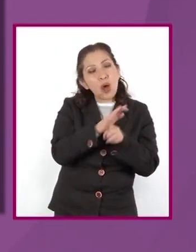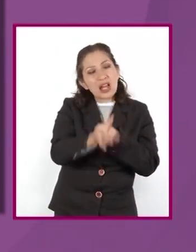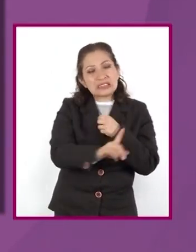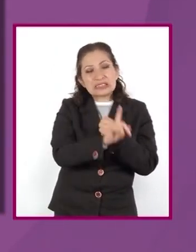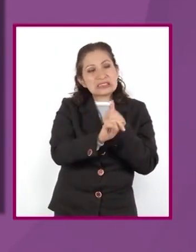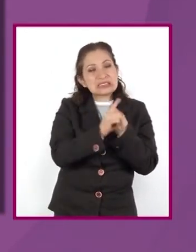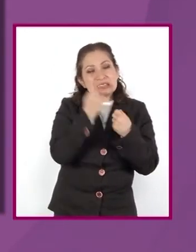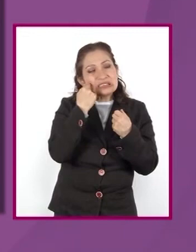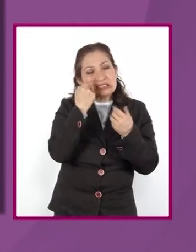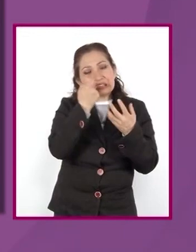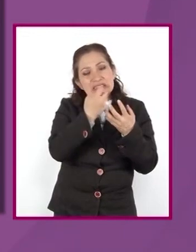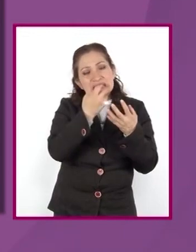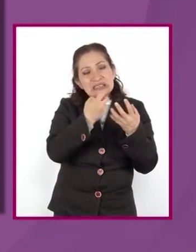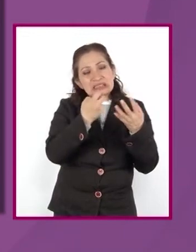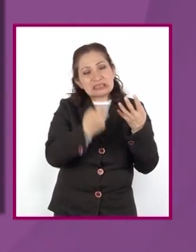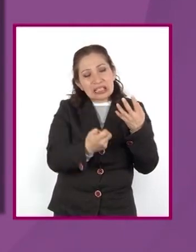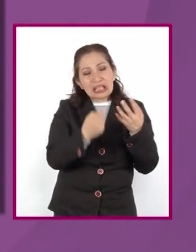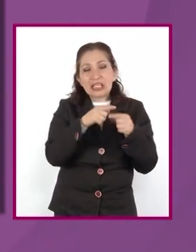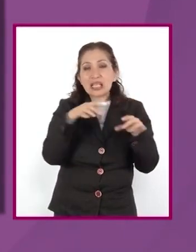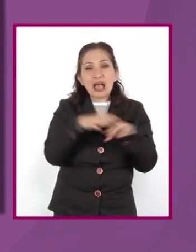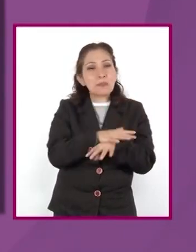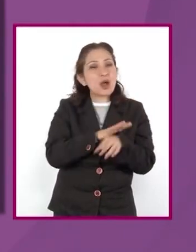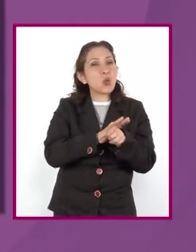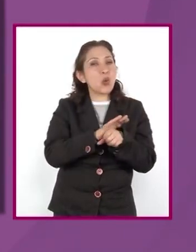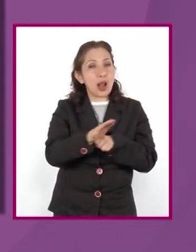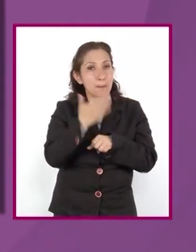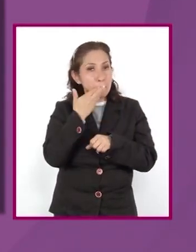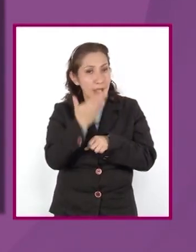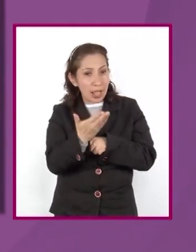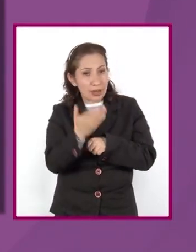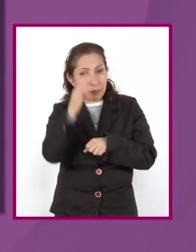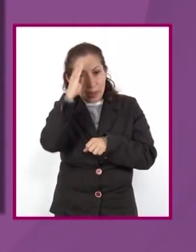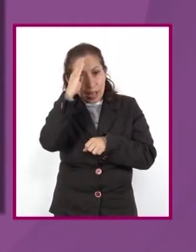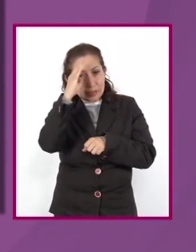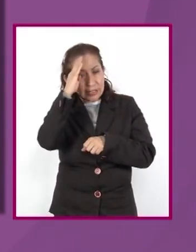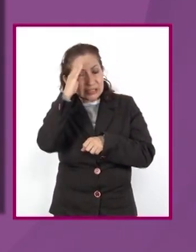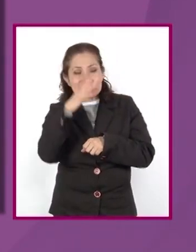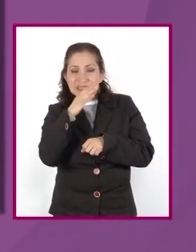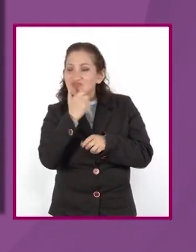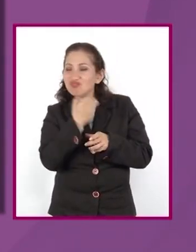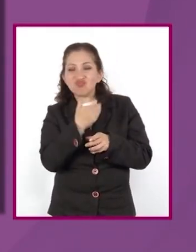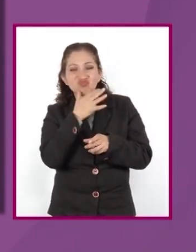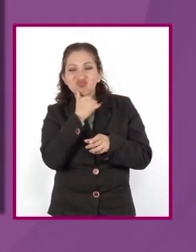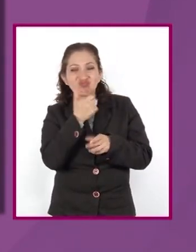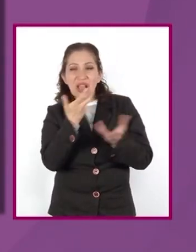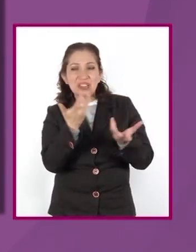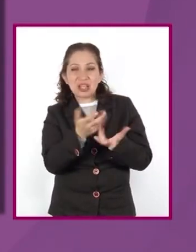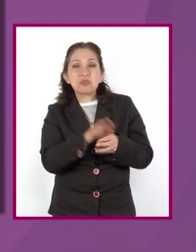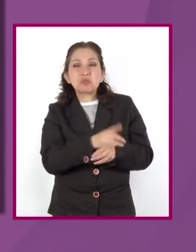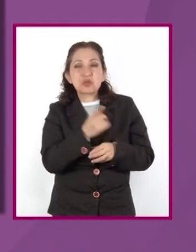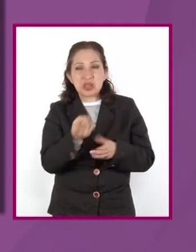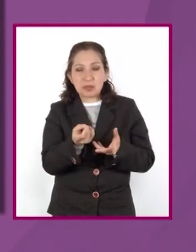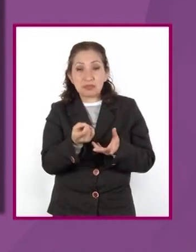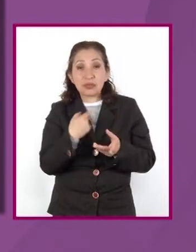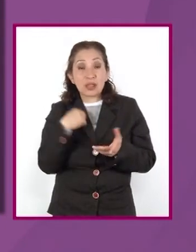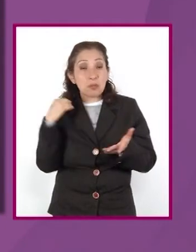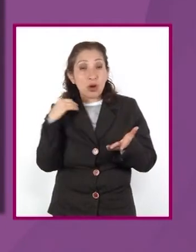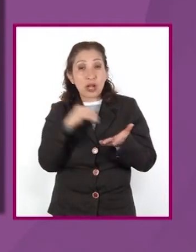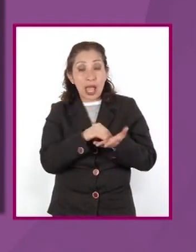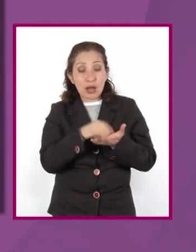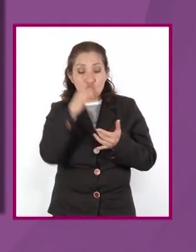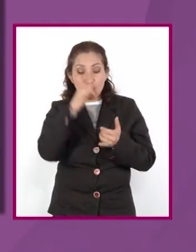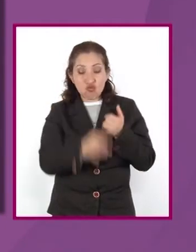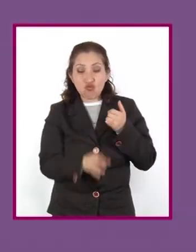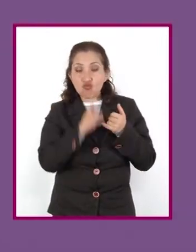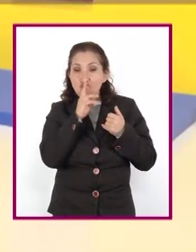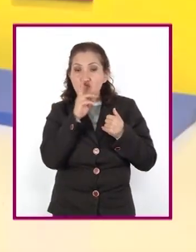las dificultades, qué cambios logramos, reflexionar sobre lo que no pudimos hacer y por qué, y establecer